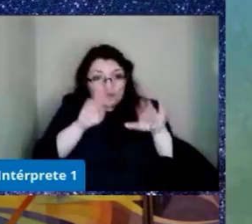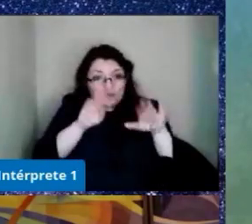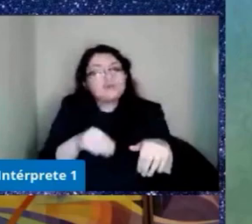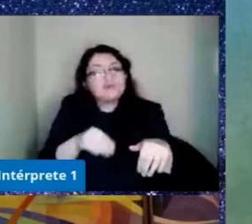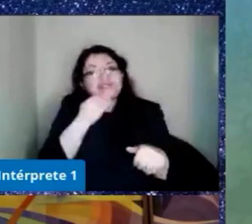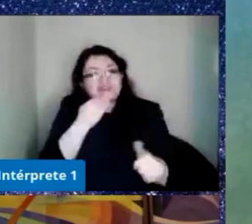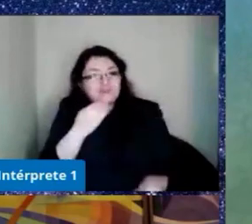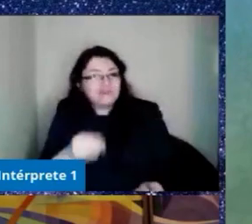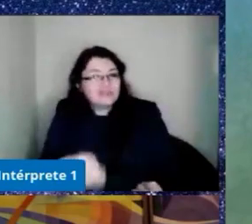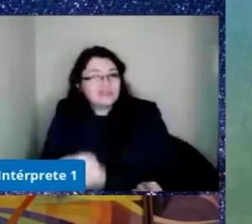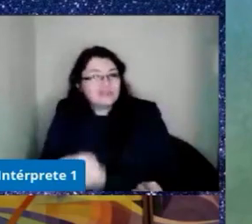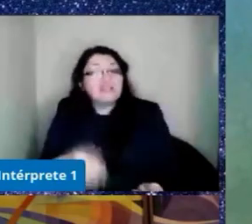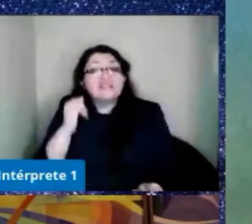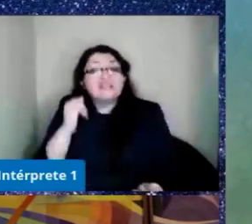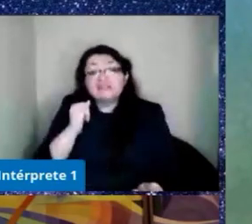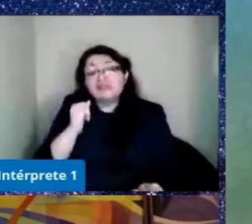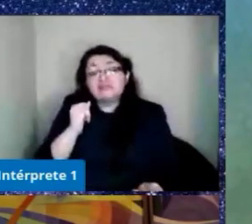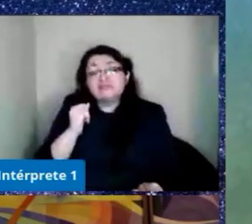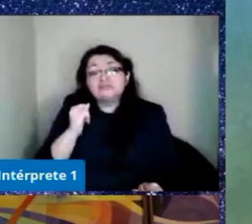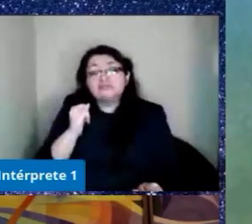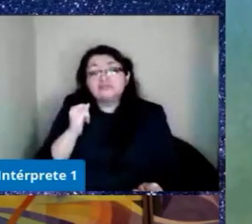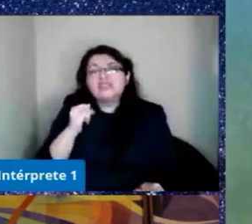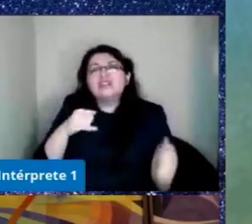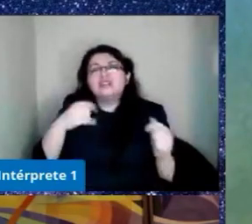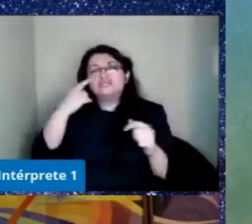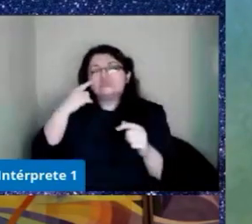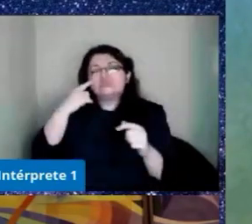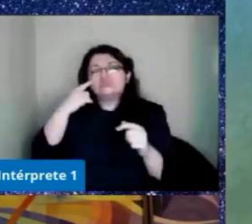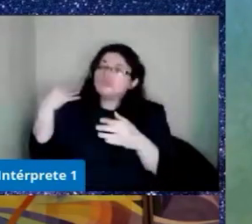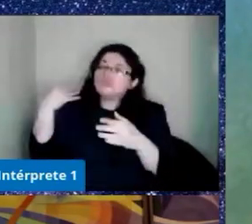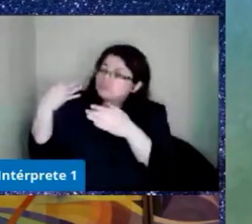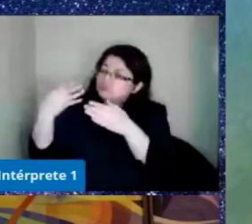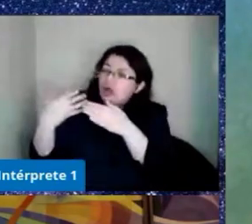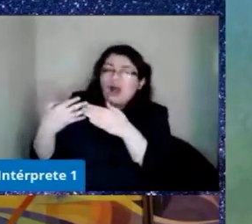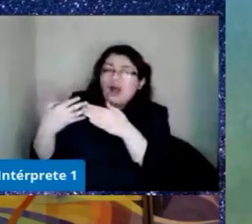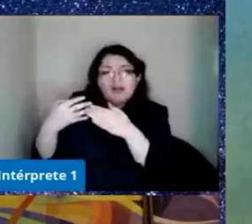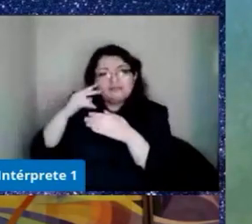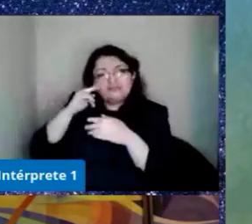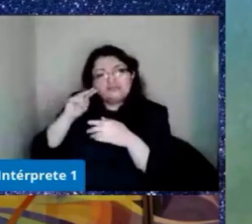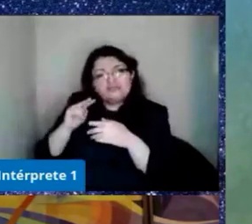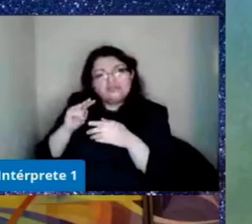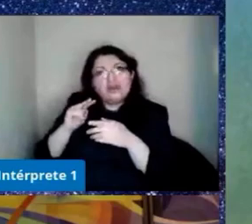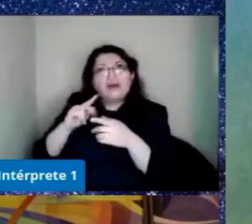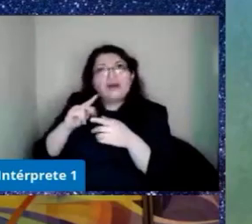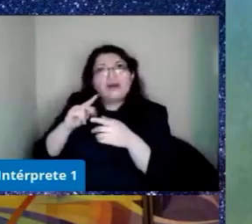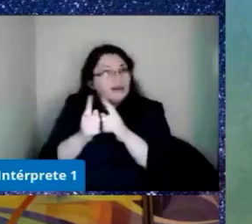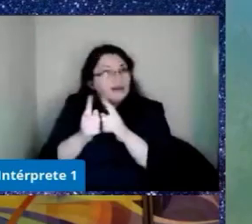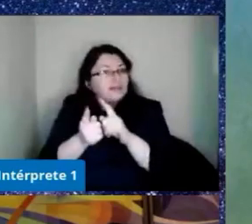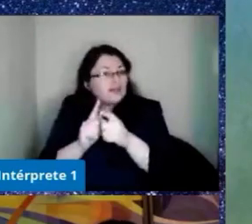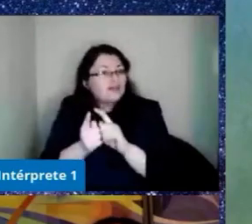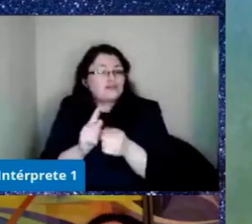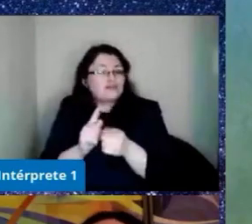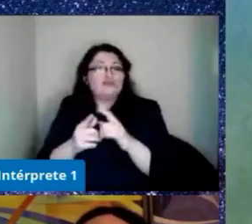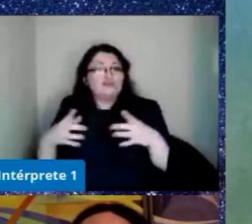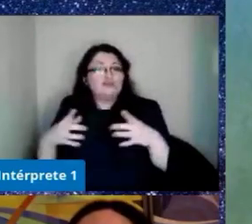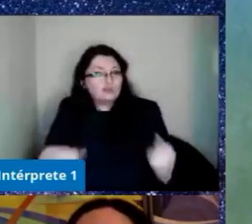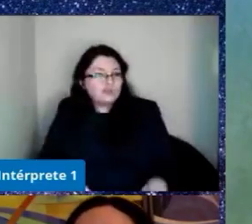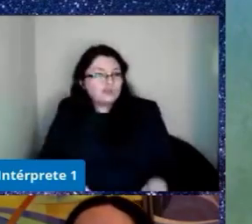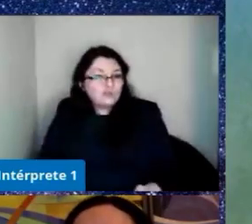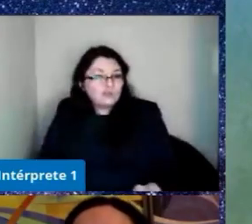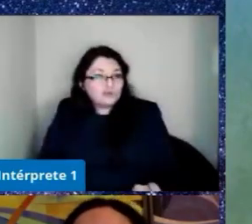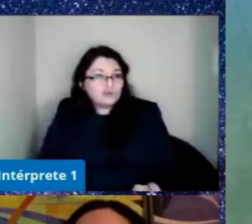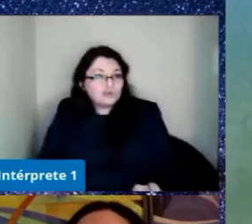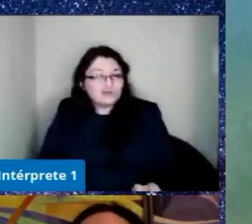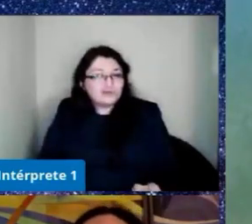que sí puedo decir es que con el tiempo esto ha ido cambiando, ya ha ido cambiando así mucho. Vamos a seguir entonces en